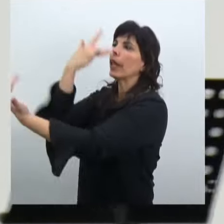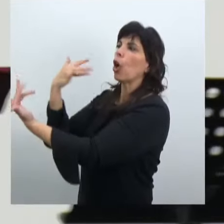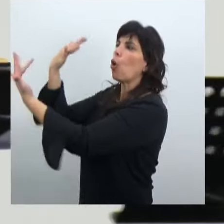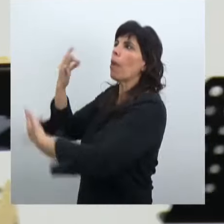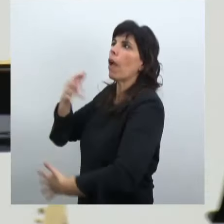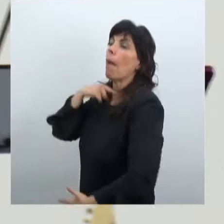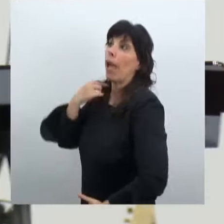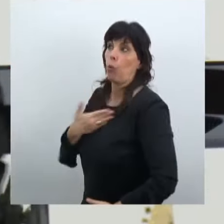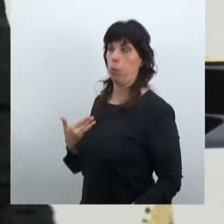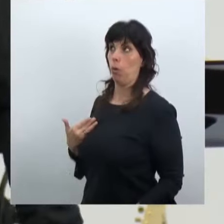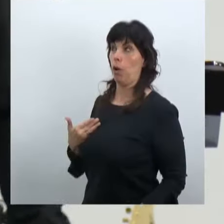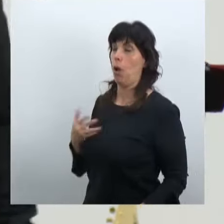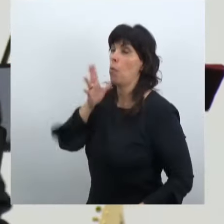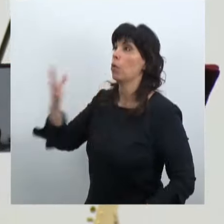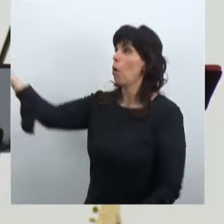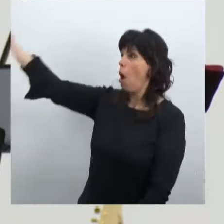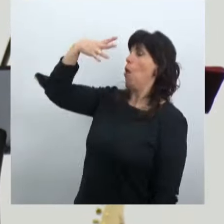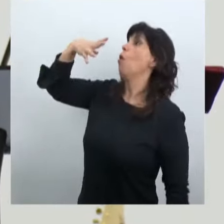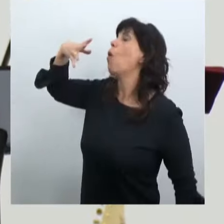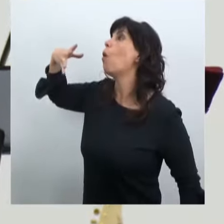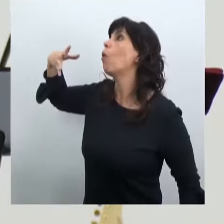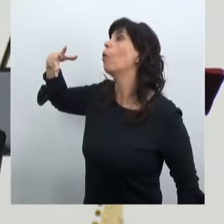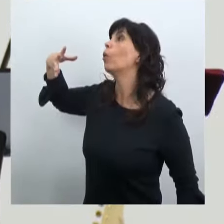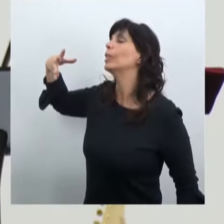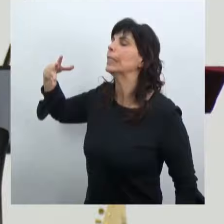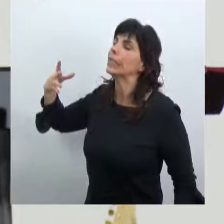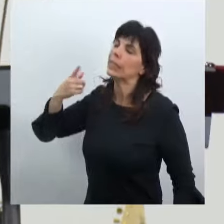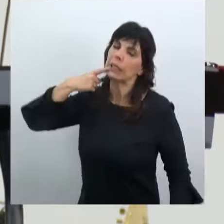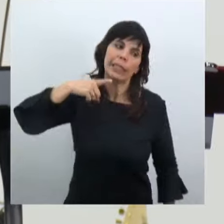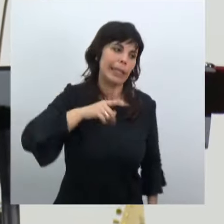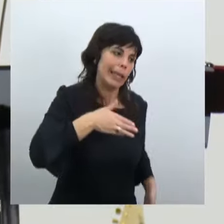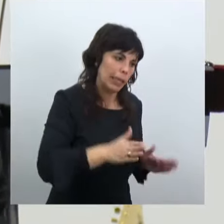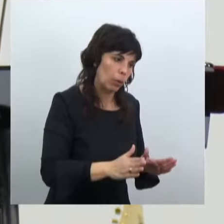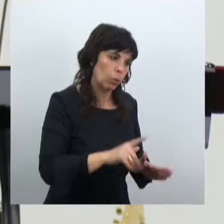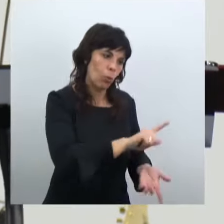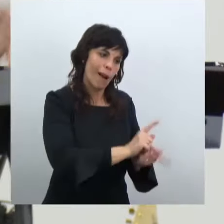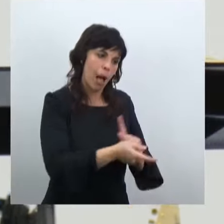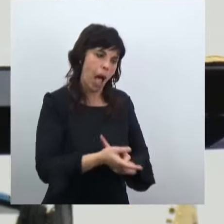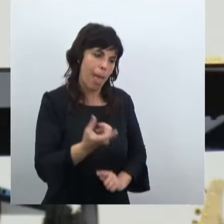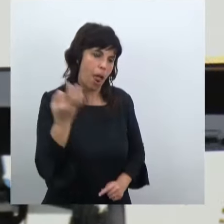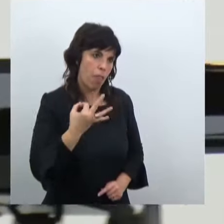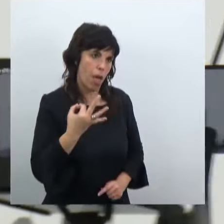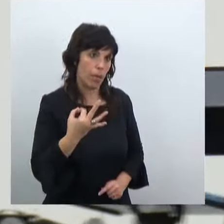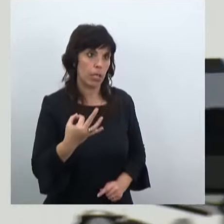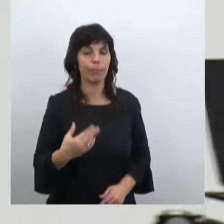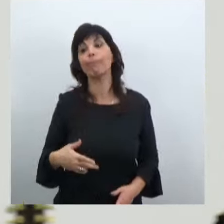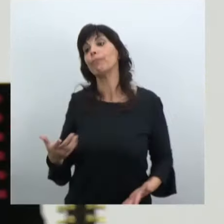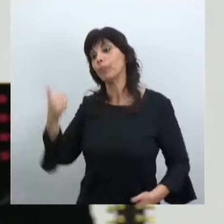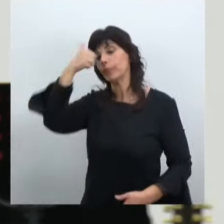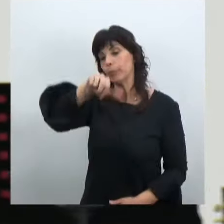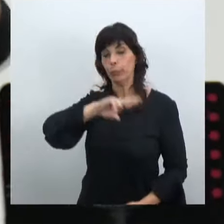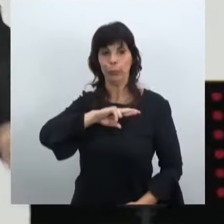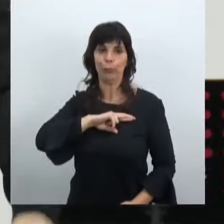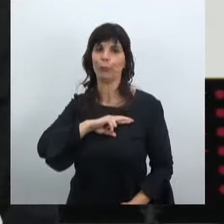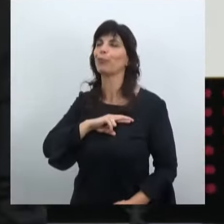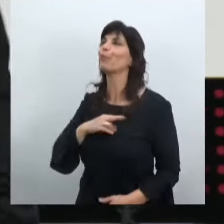tu alma y te enseña: hijo, el que tiene que cambiar eres tú. Y este hombre religioso entra,